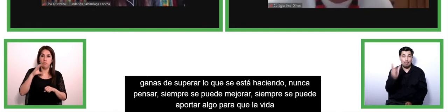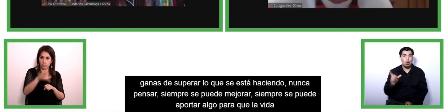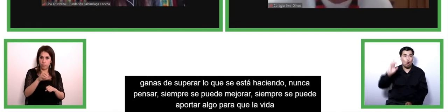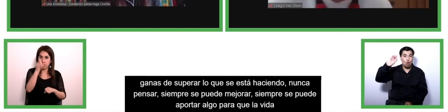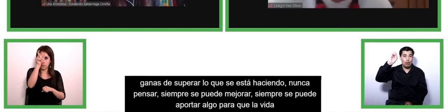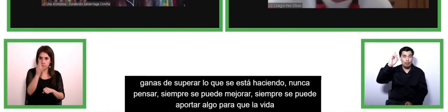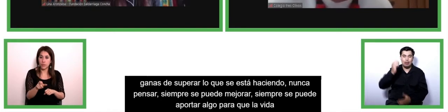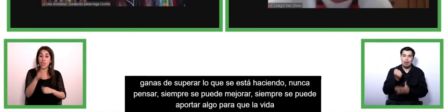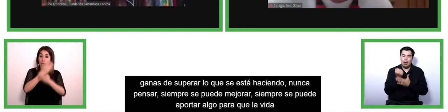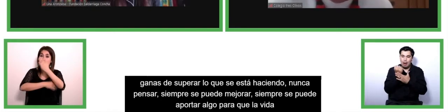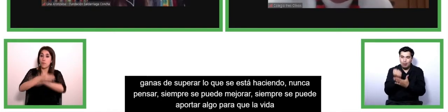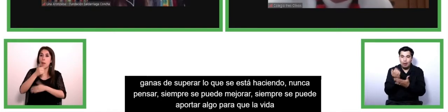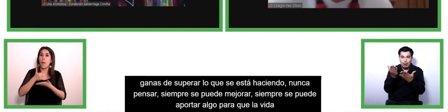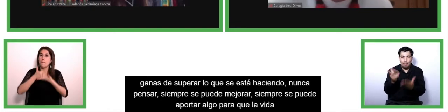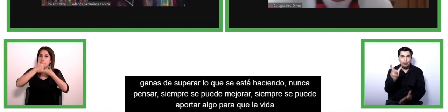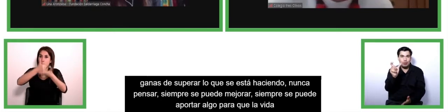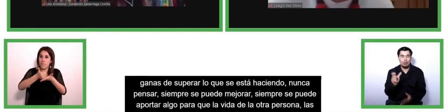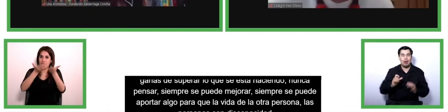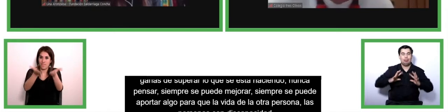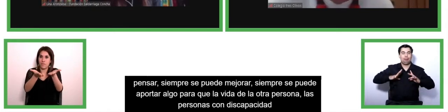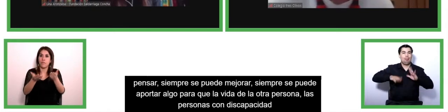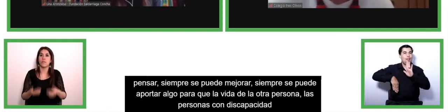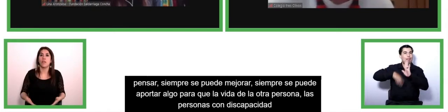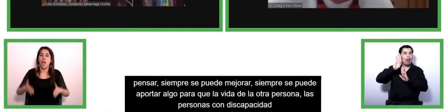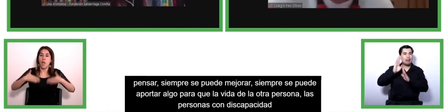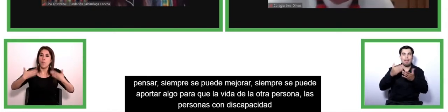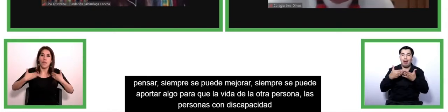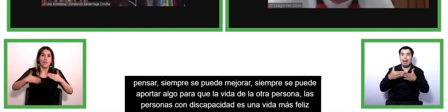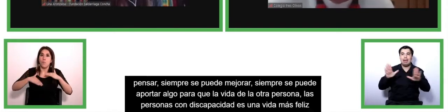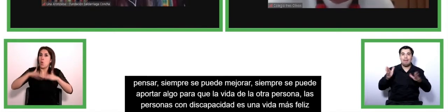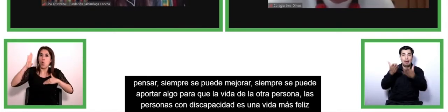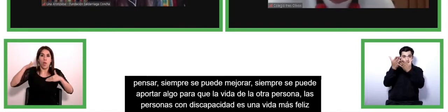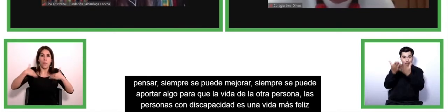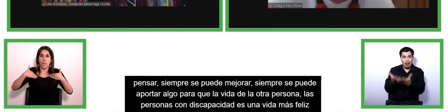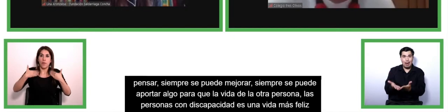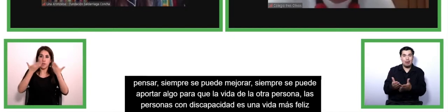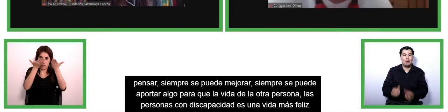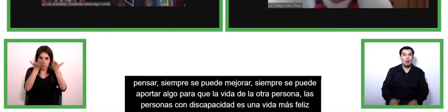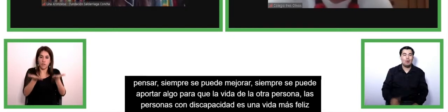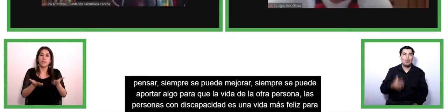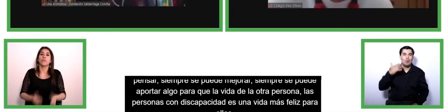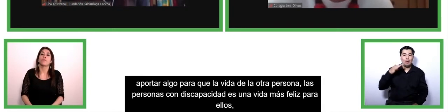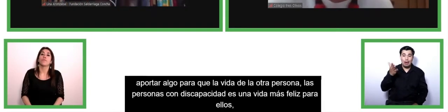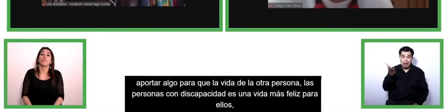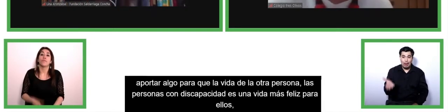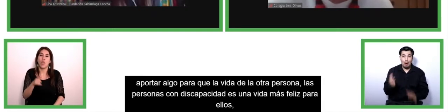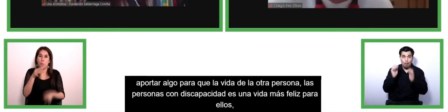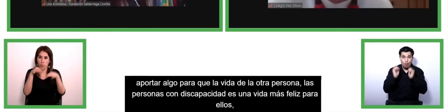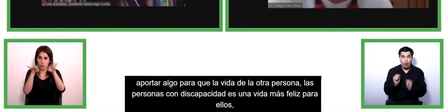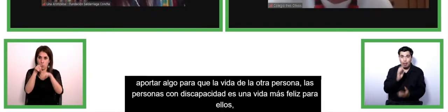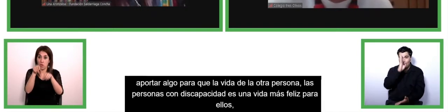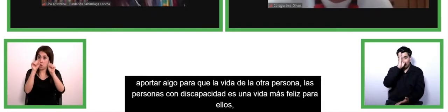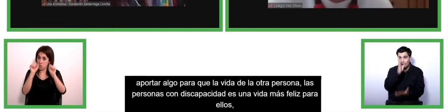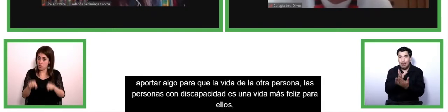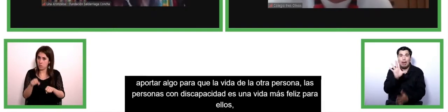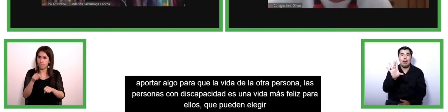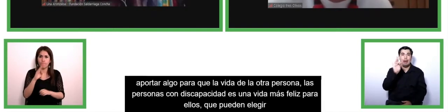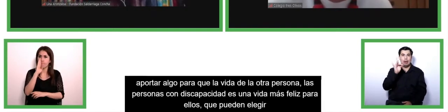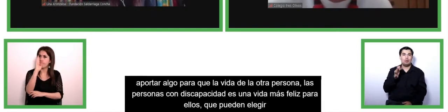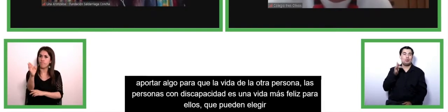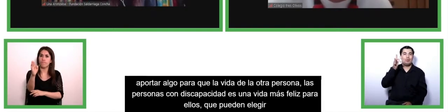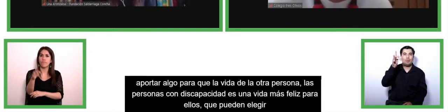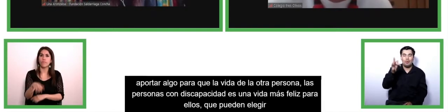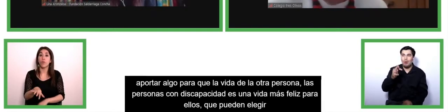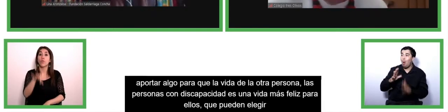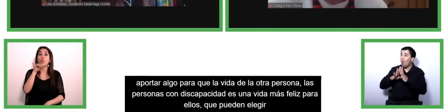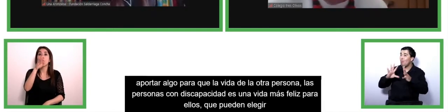una vida más feliz y más libre para ellos, más que puedan elegir su futuro. Ay, muchas